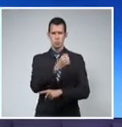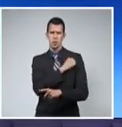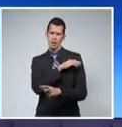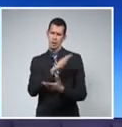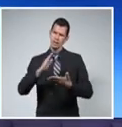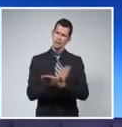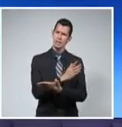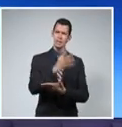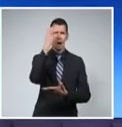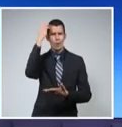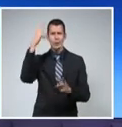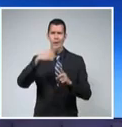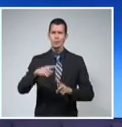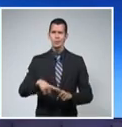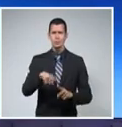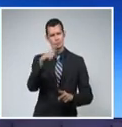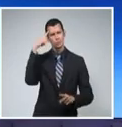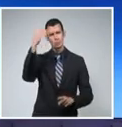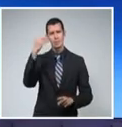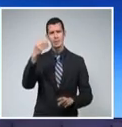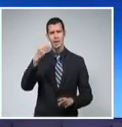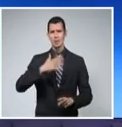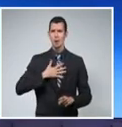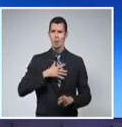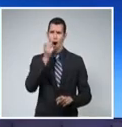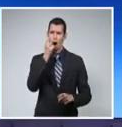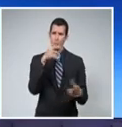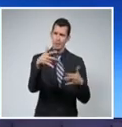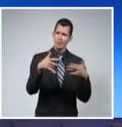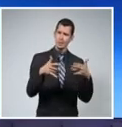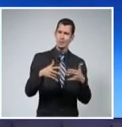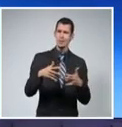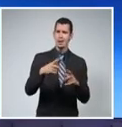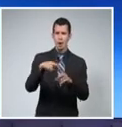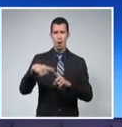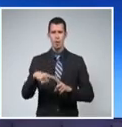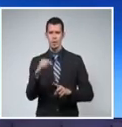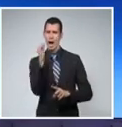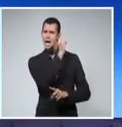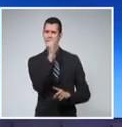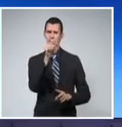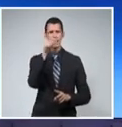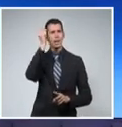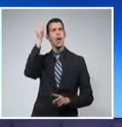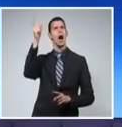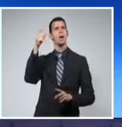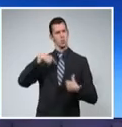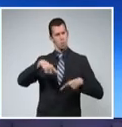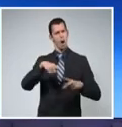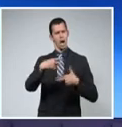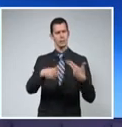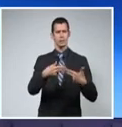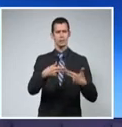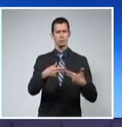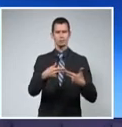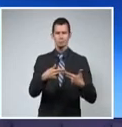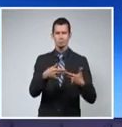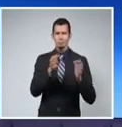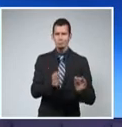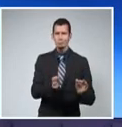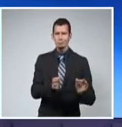nos creamos que es idea de las mentes creativas que hoy dicen ganar así de forma transparente millones de